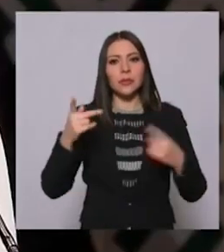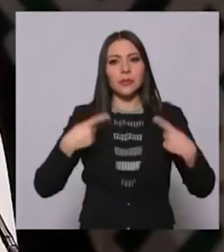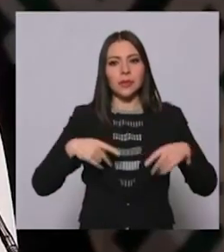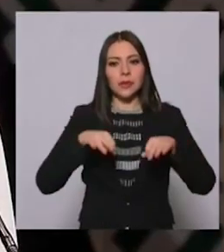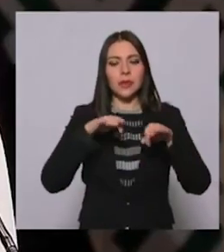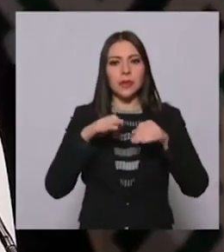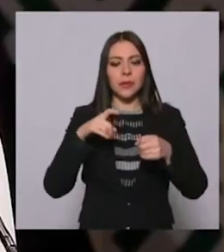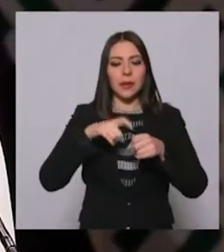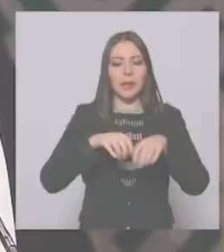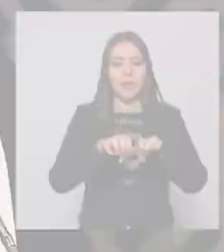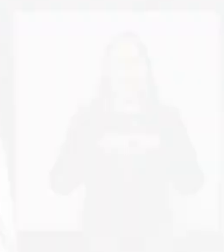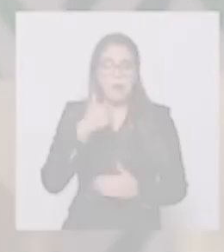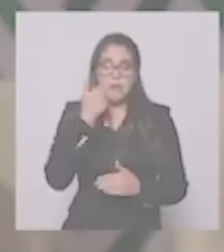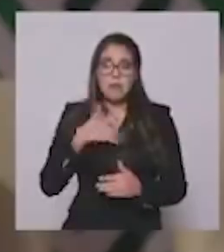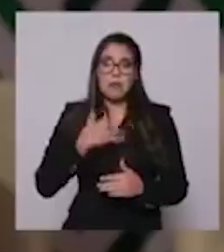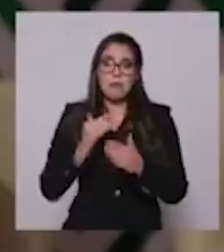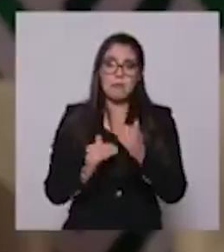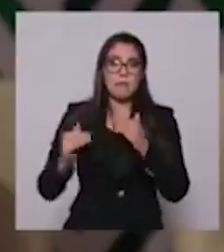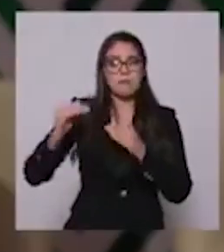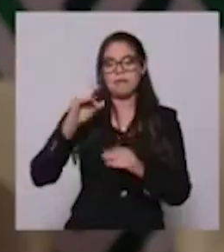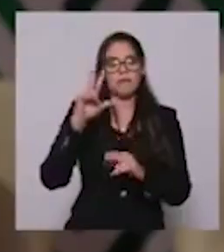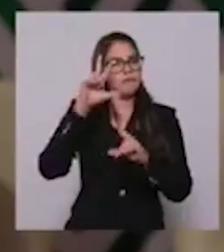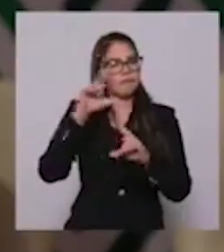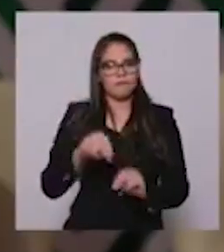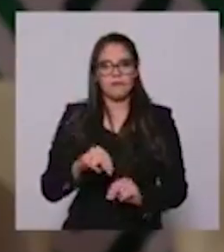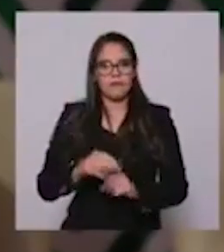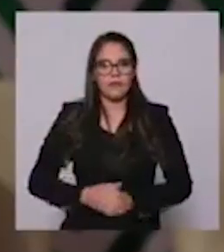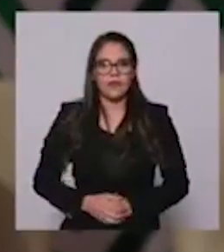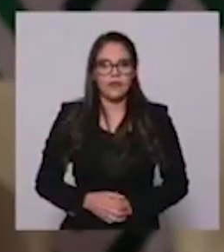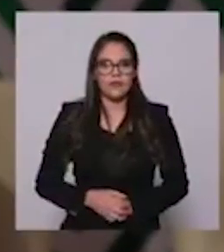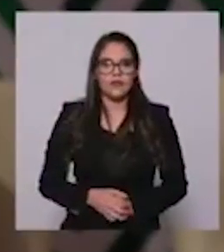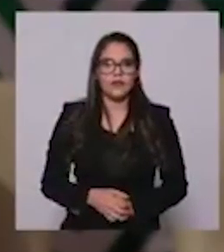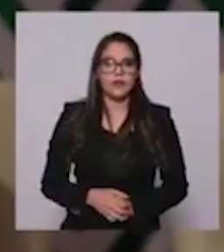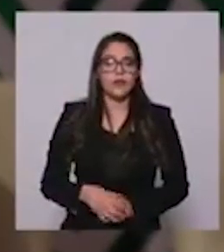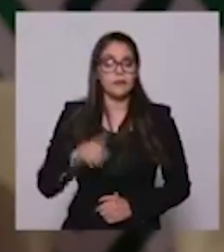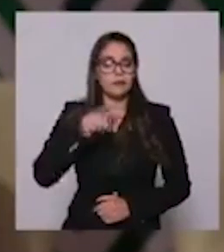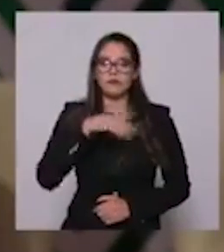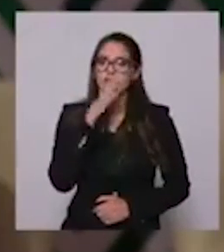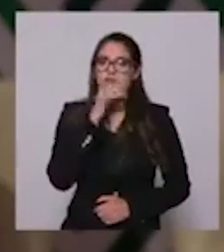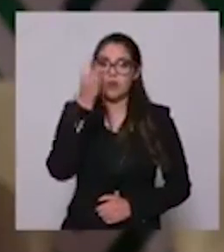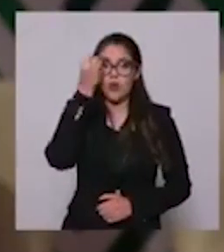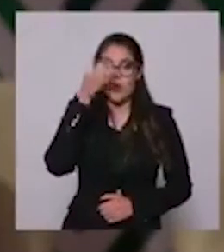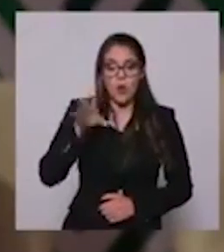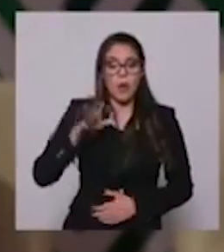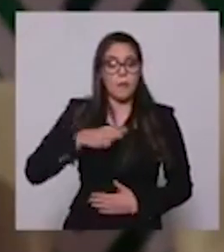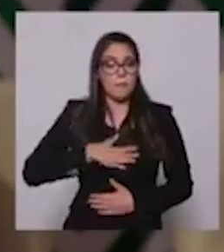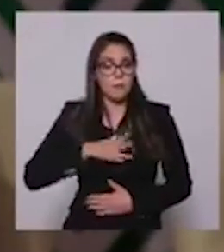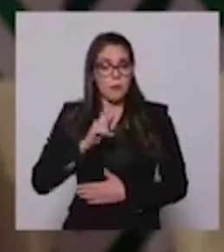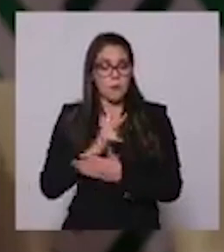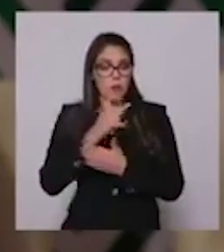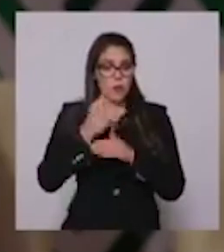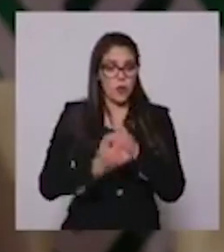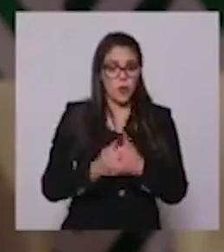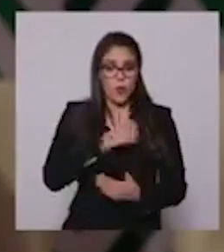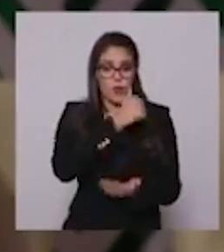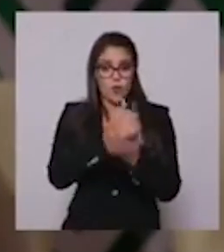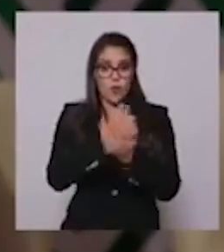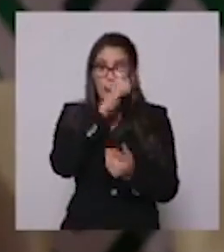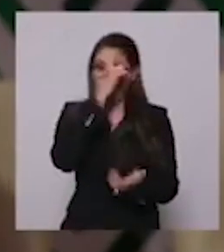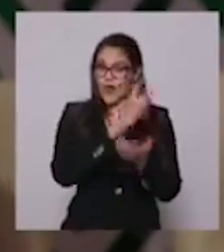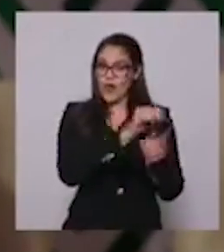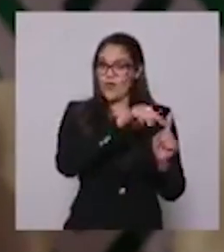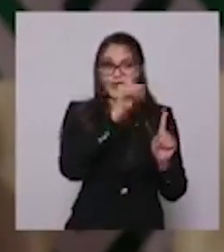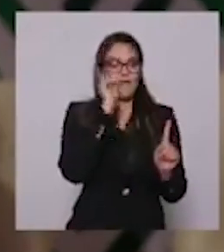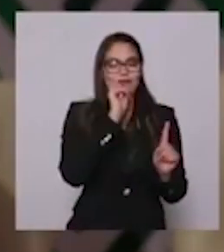mujeres. No vamos a olvidar nunca que nuestro proyecto de ciudad no solo es para